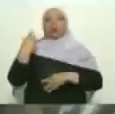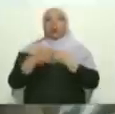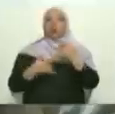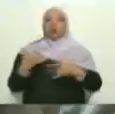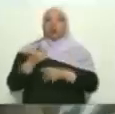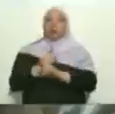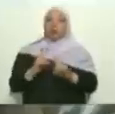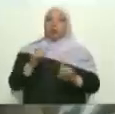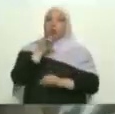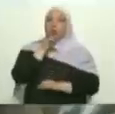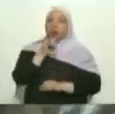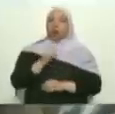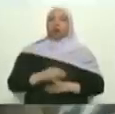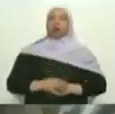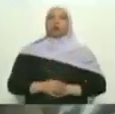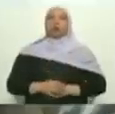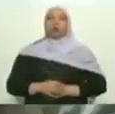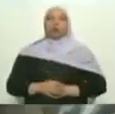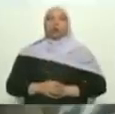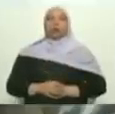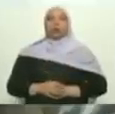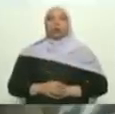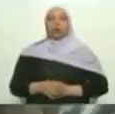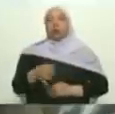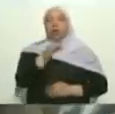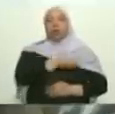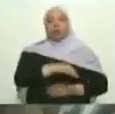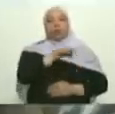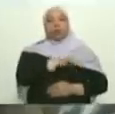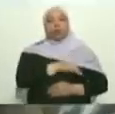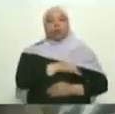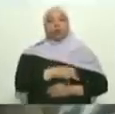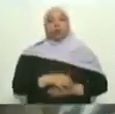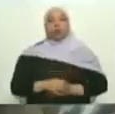autoproclamar a este señor